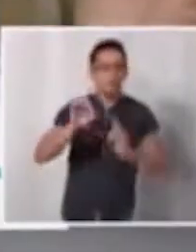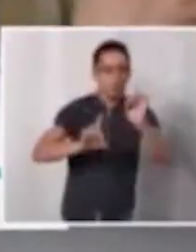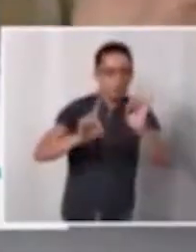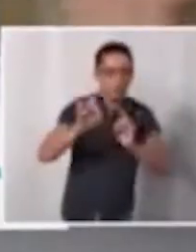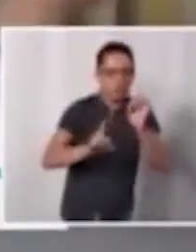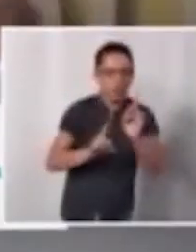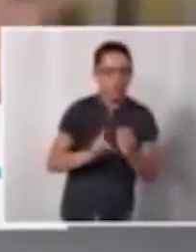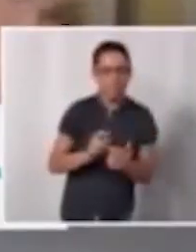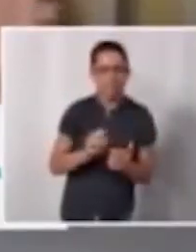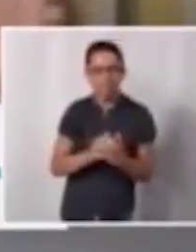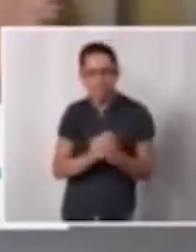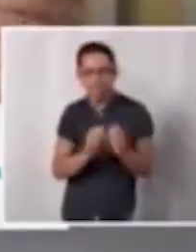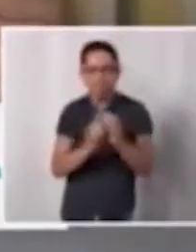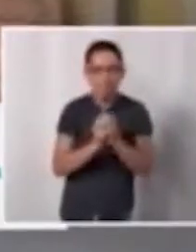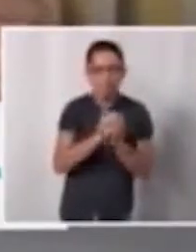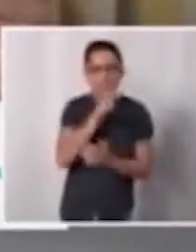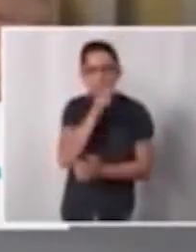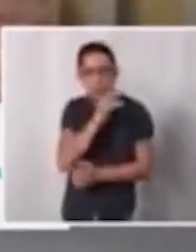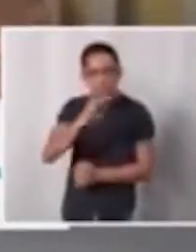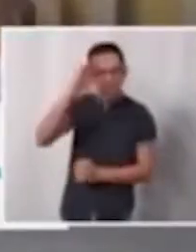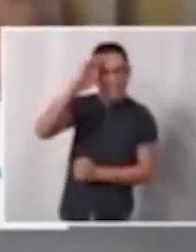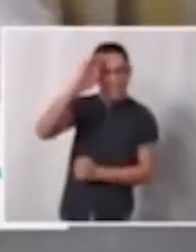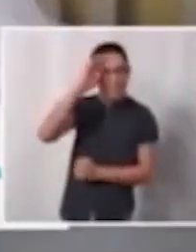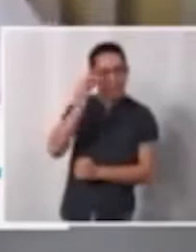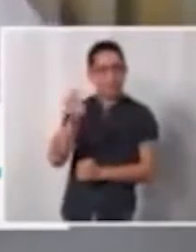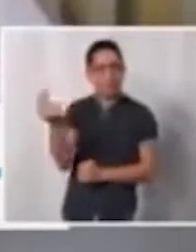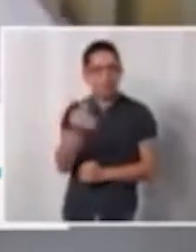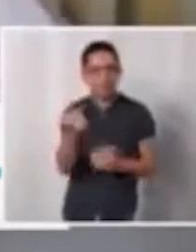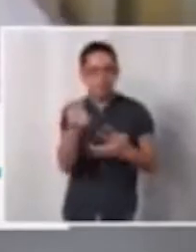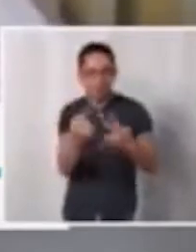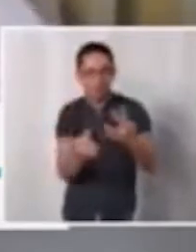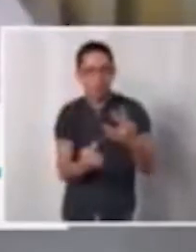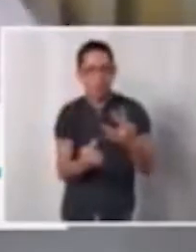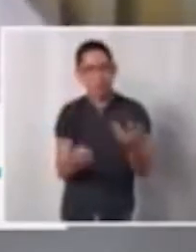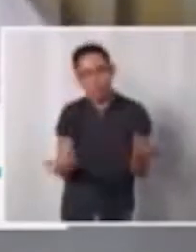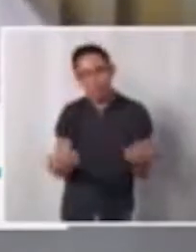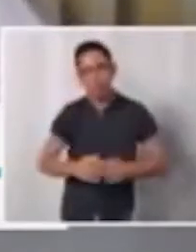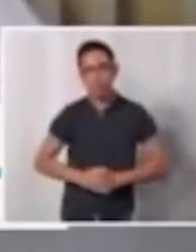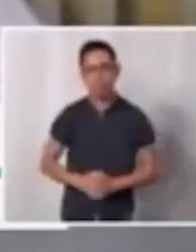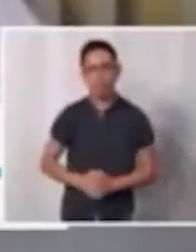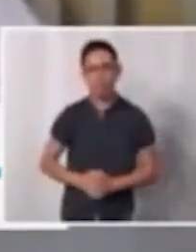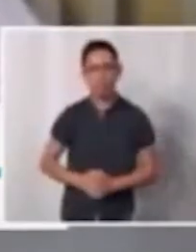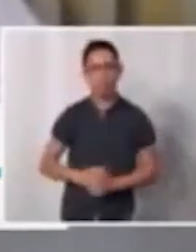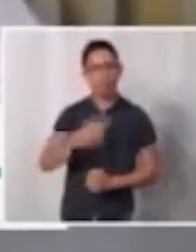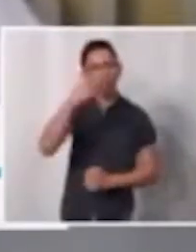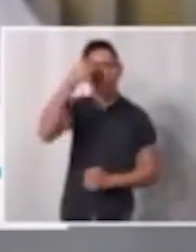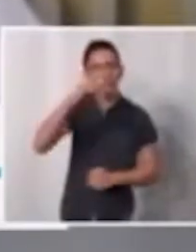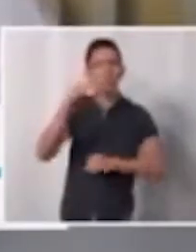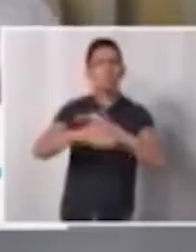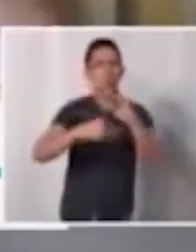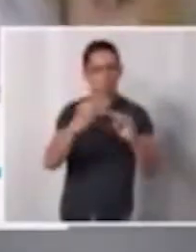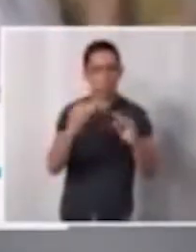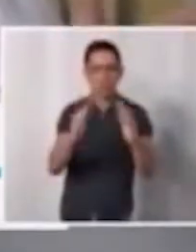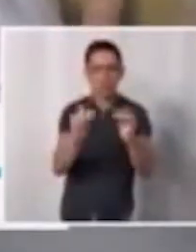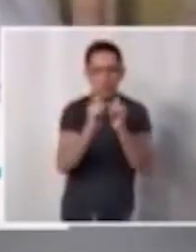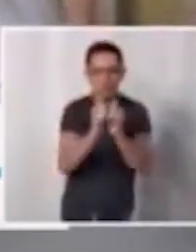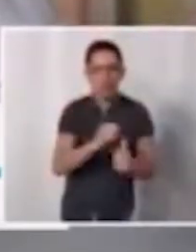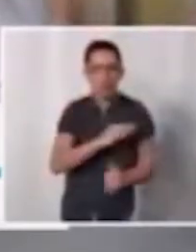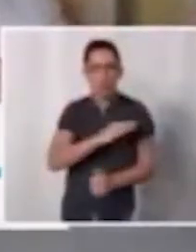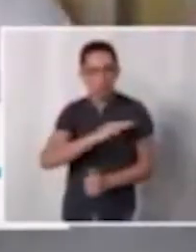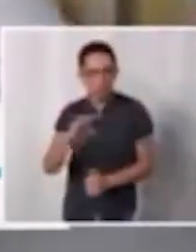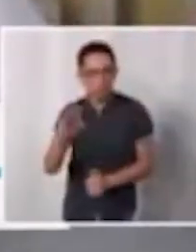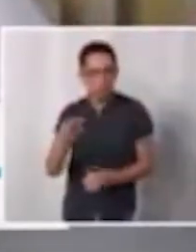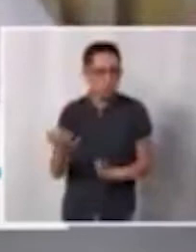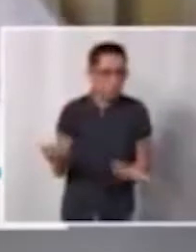múltiples necesidades que atender. Para que todos se queden en casa y evitar que se disperse rápidamente el